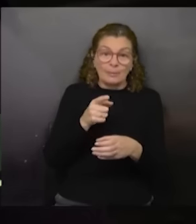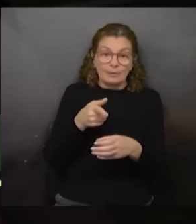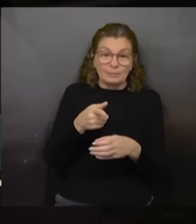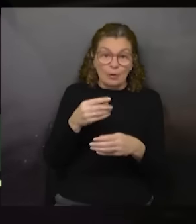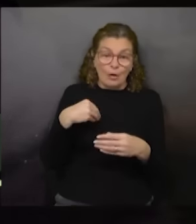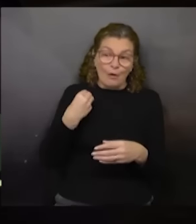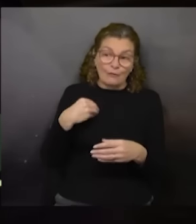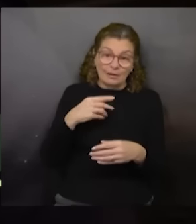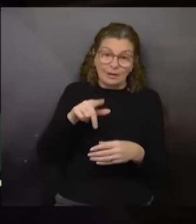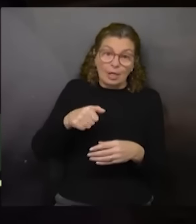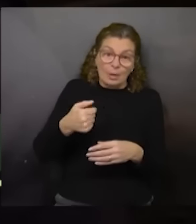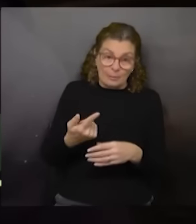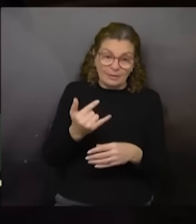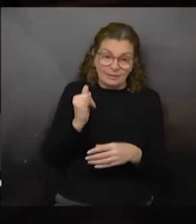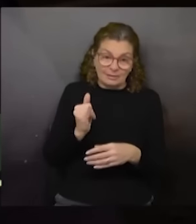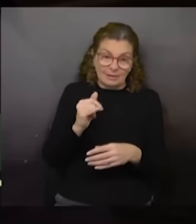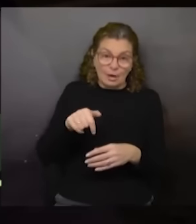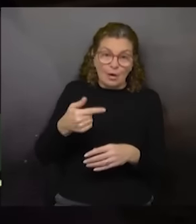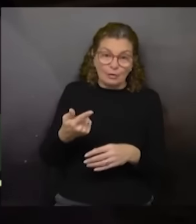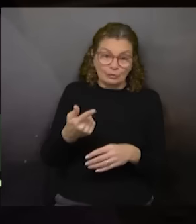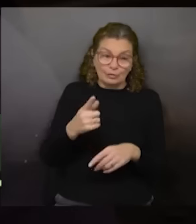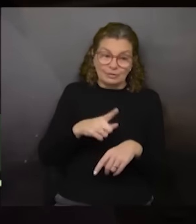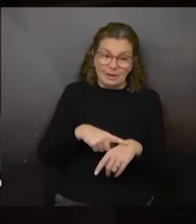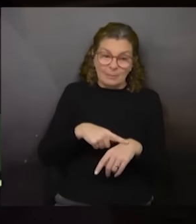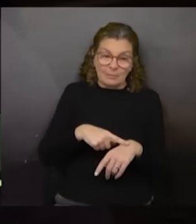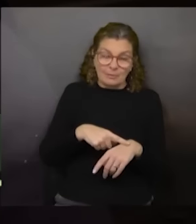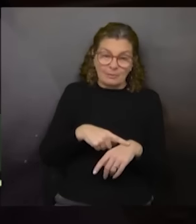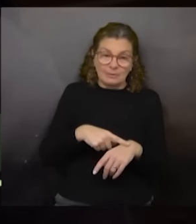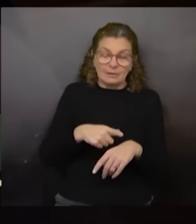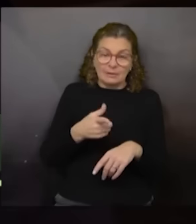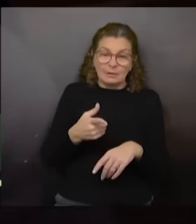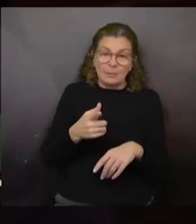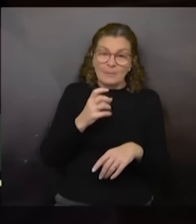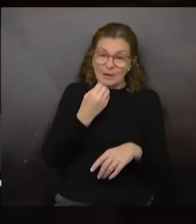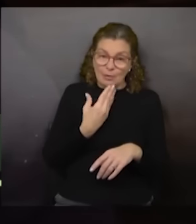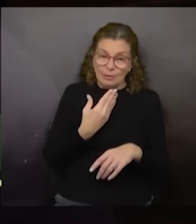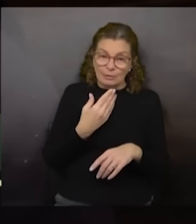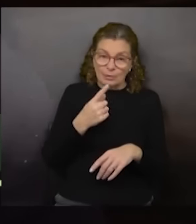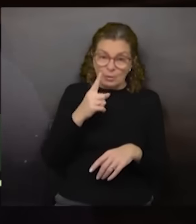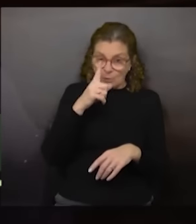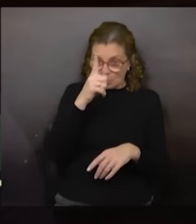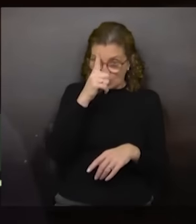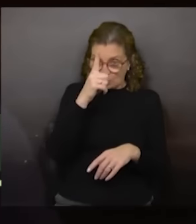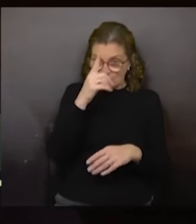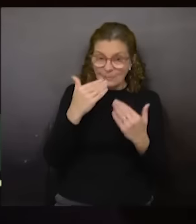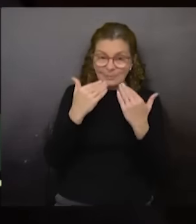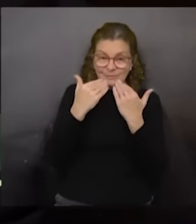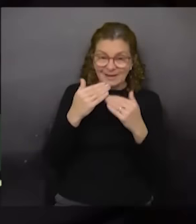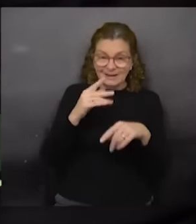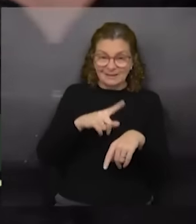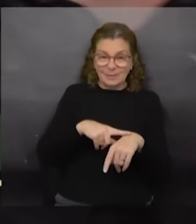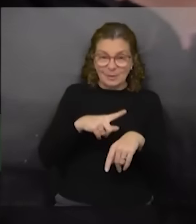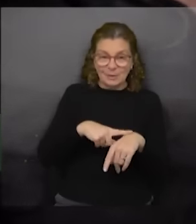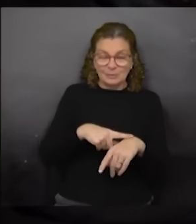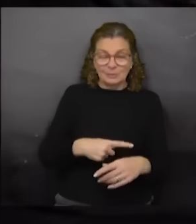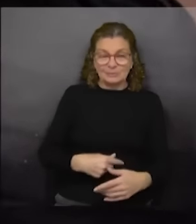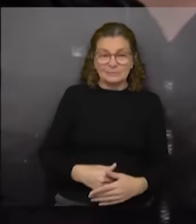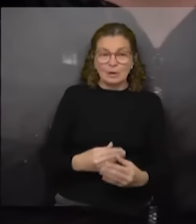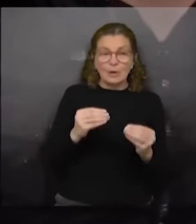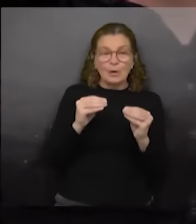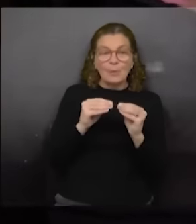la confianza de que eso suceda en el próximo periodo Así que lo más este apropiado sería que esto suceda en el mes de julio diputada Muchas gracias por estos minutos muy amable